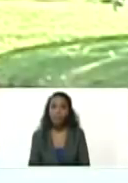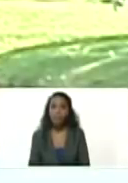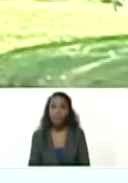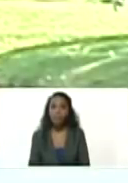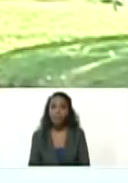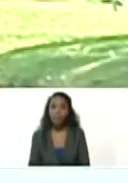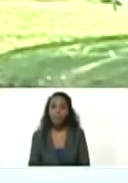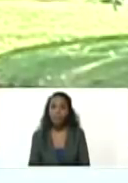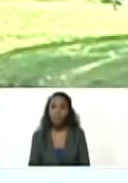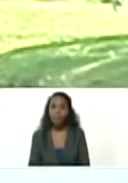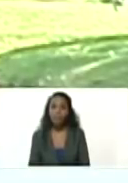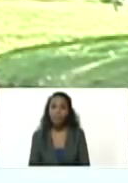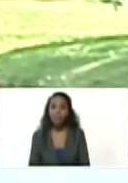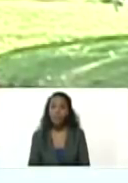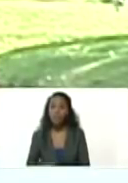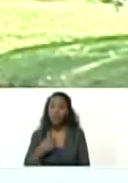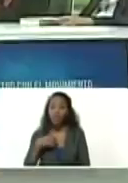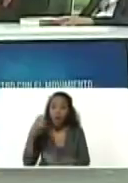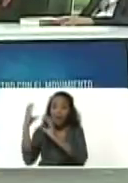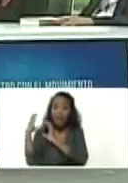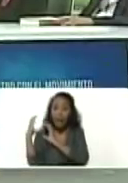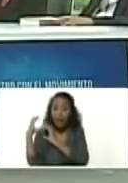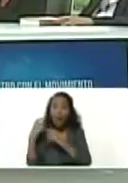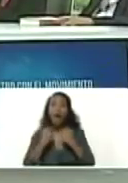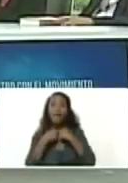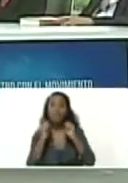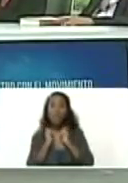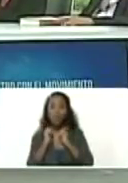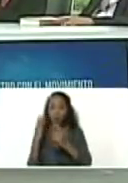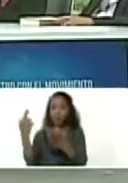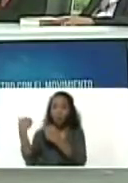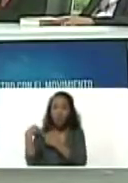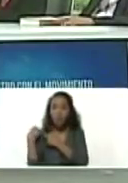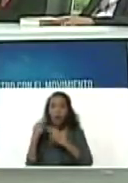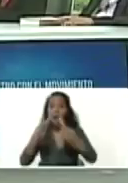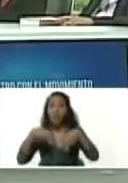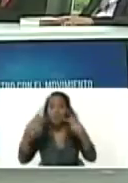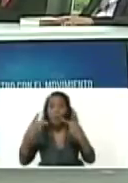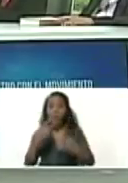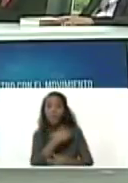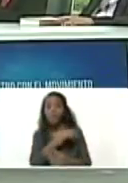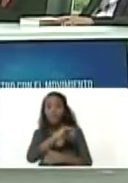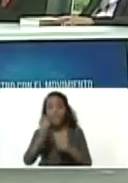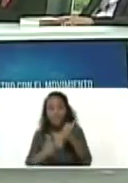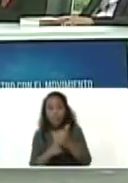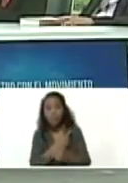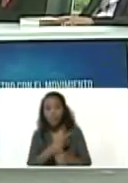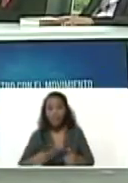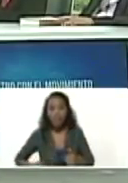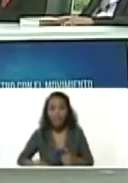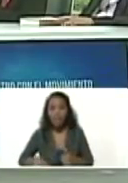Sí. Yo encargo a Aristóbulis Turi y al nuevo vicepresidente de Asuntos